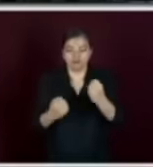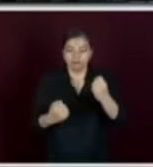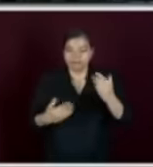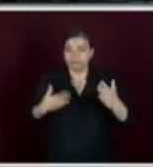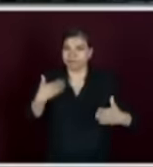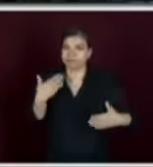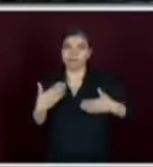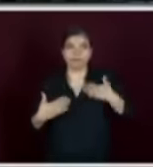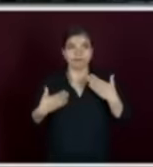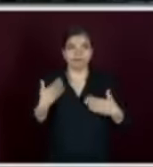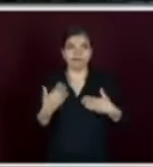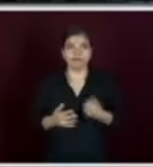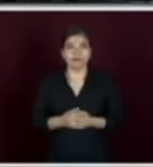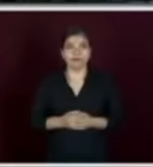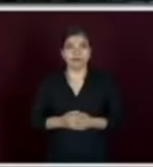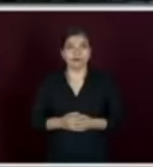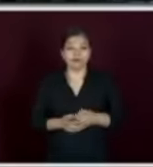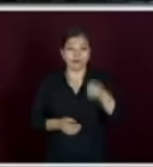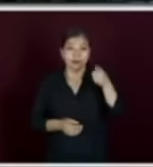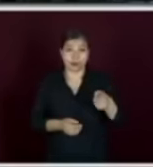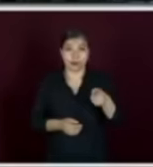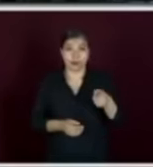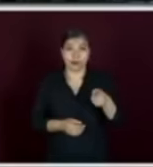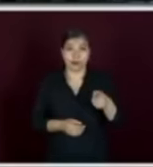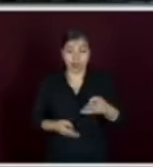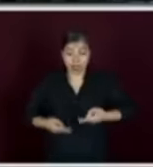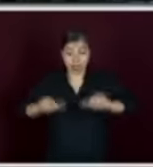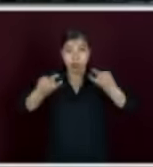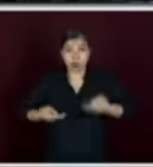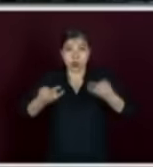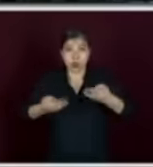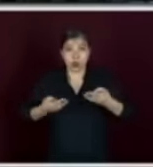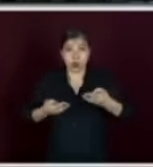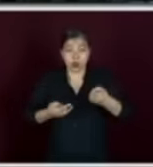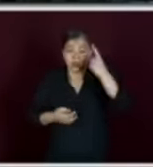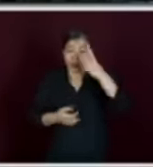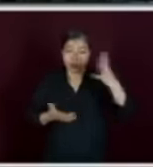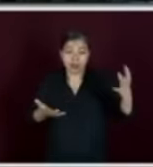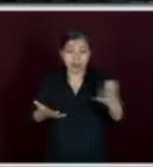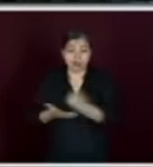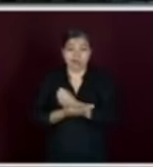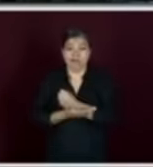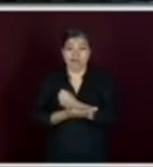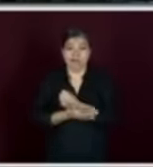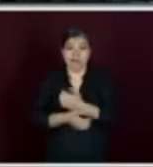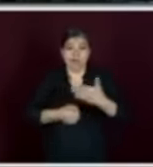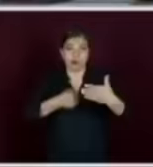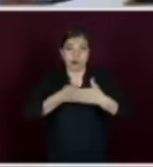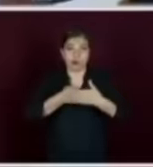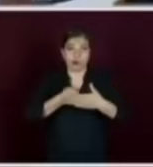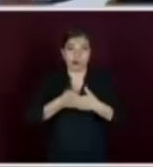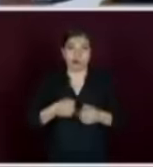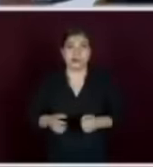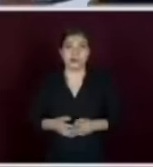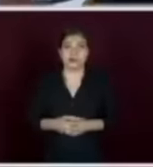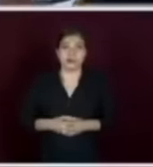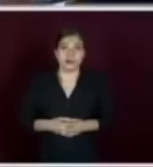emoción, del Zócalo a la victoria.